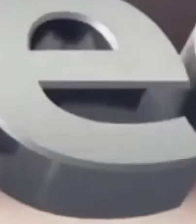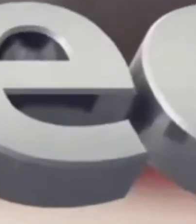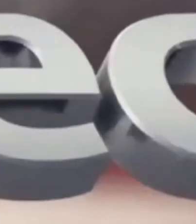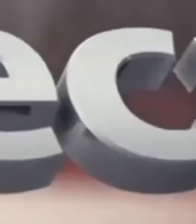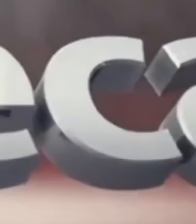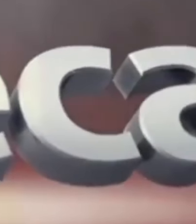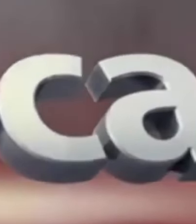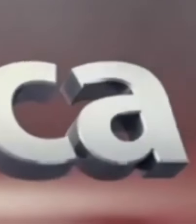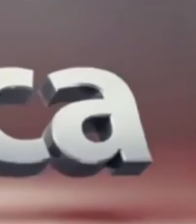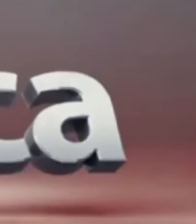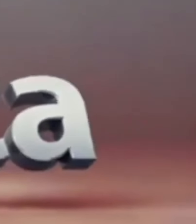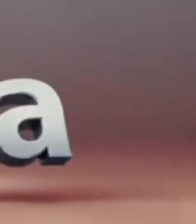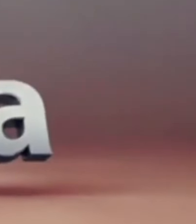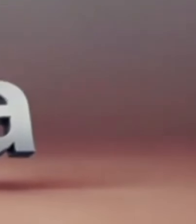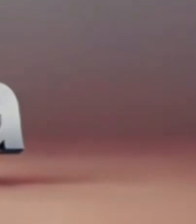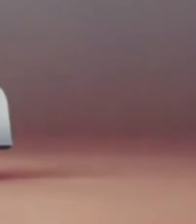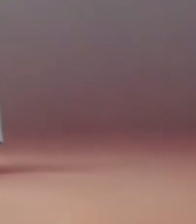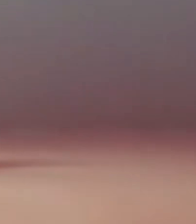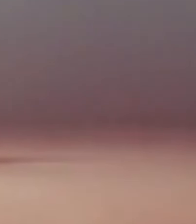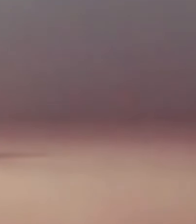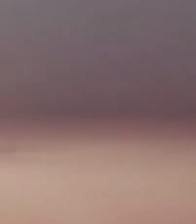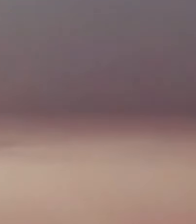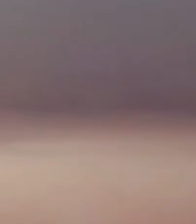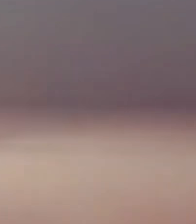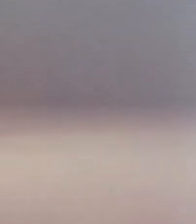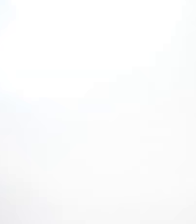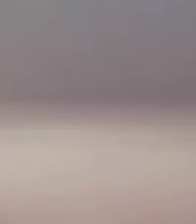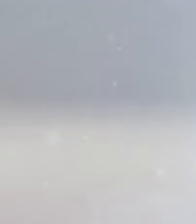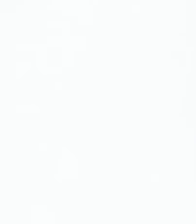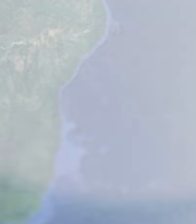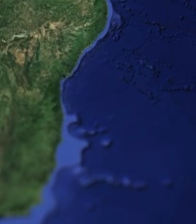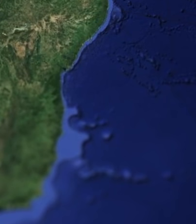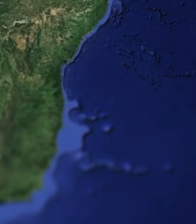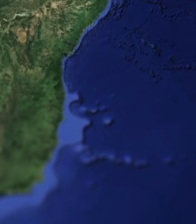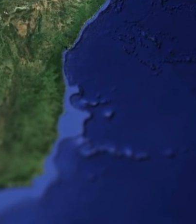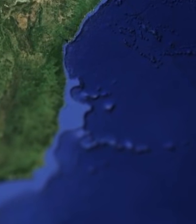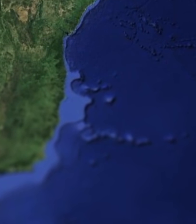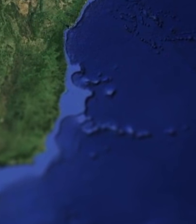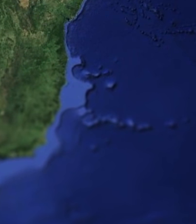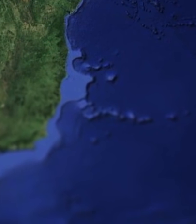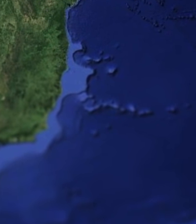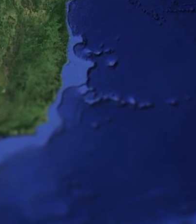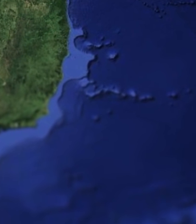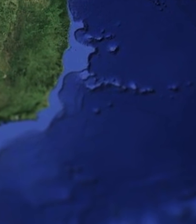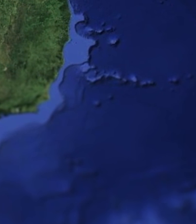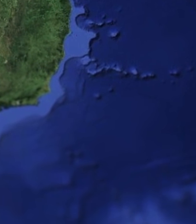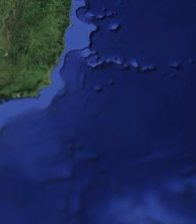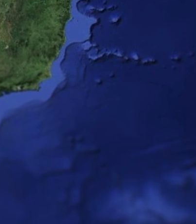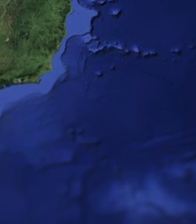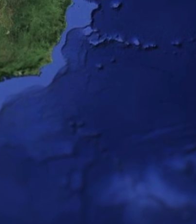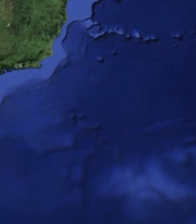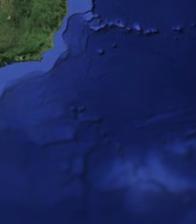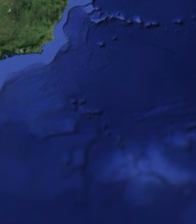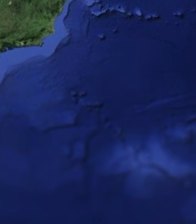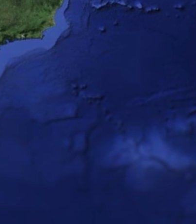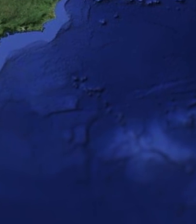El silencio en las pantallas de TV Azteca es total, pero a nivel internacional, la noticia ya estalló. En